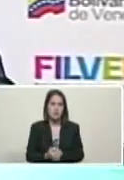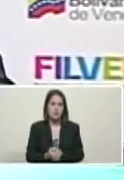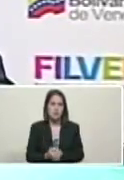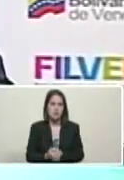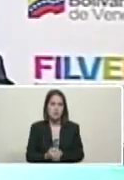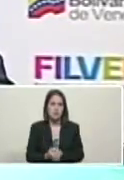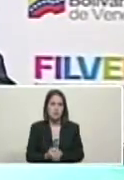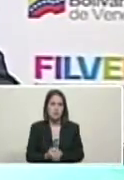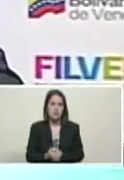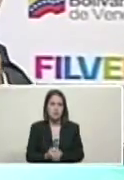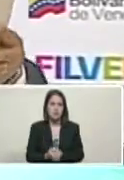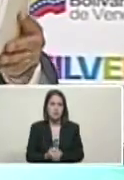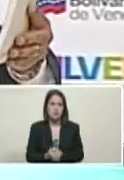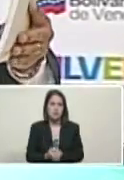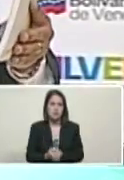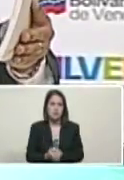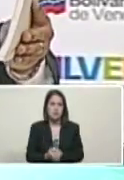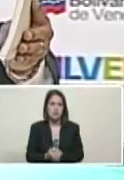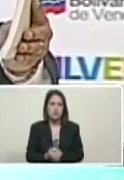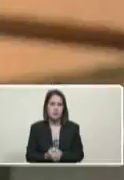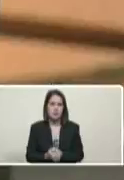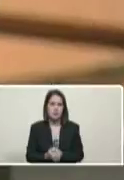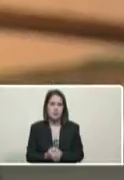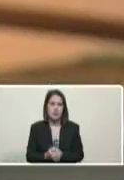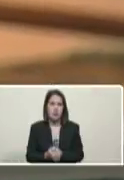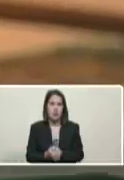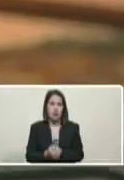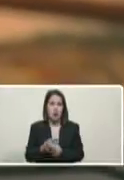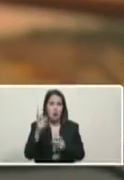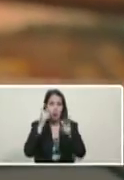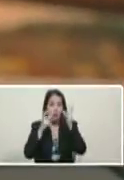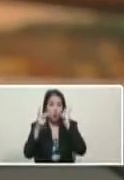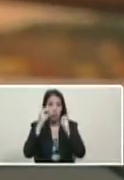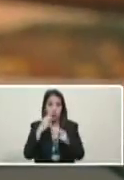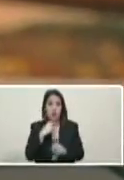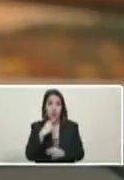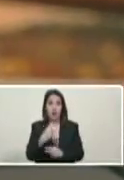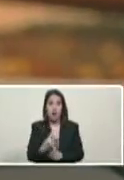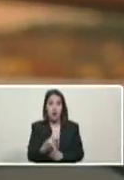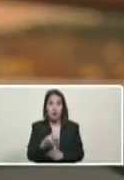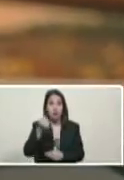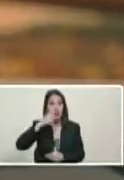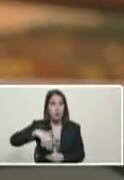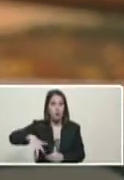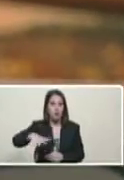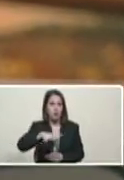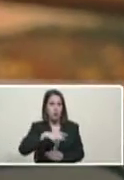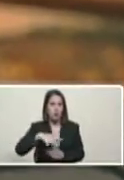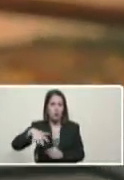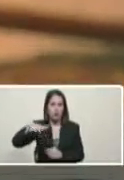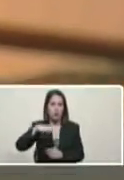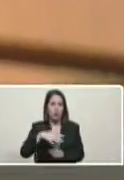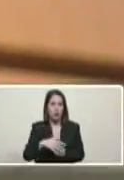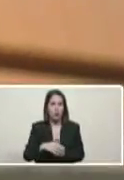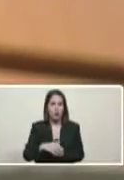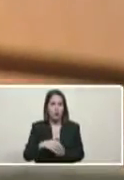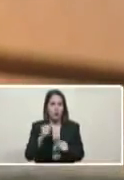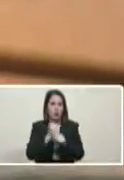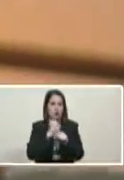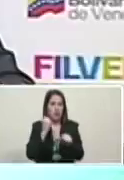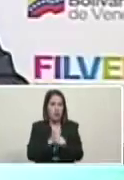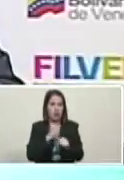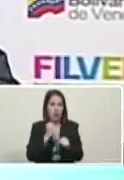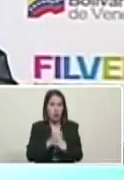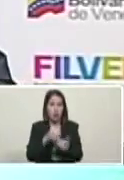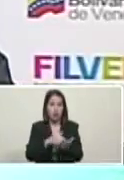Guameño. Oigamos la voz del pueblo, un trabajo de un dirigente de la clase obrera, de los trabajadores que yo